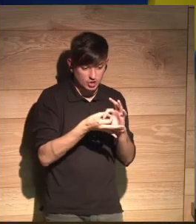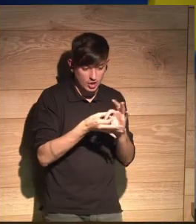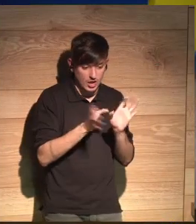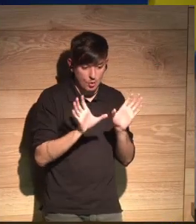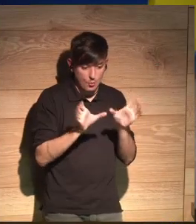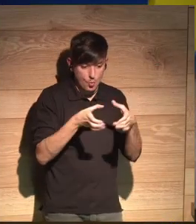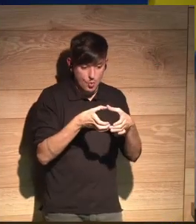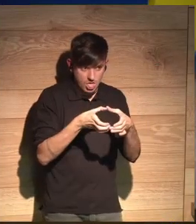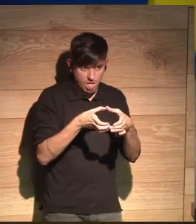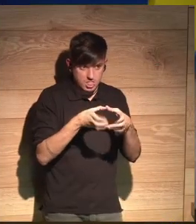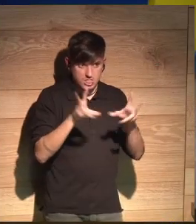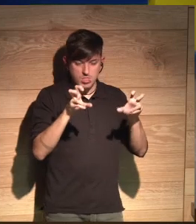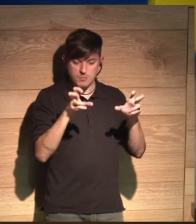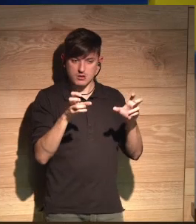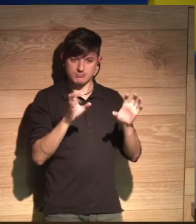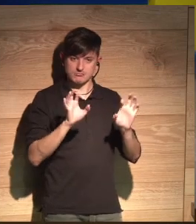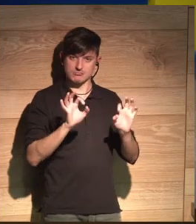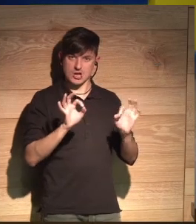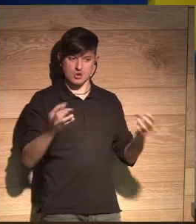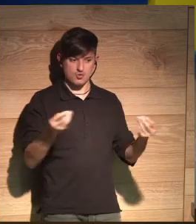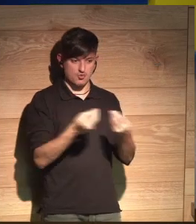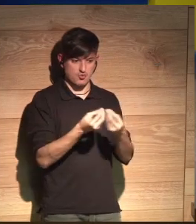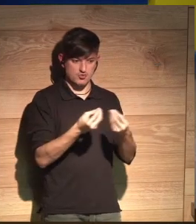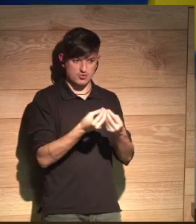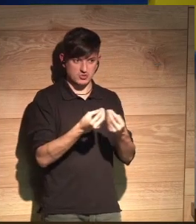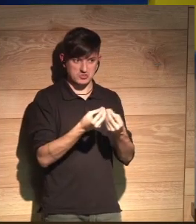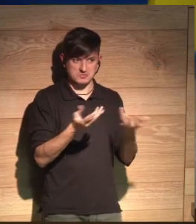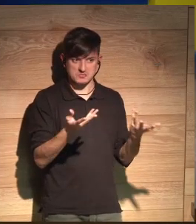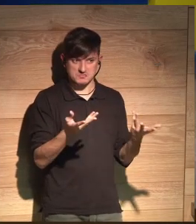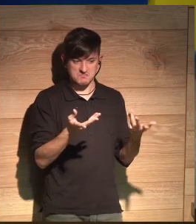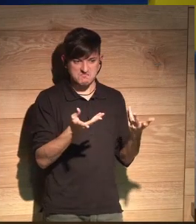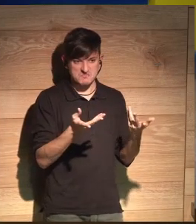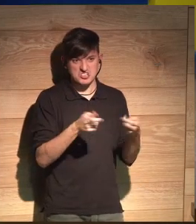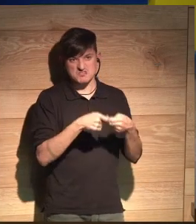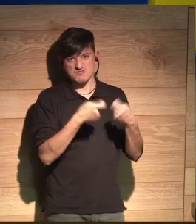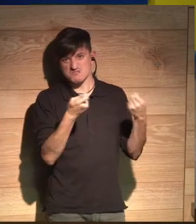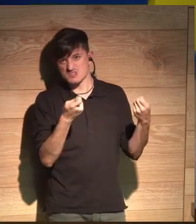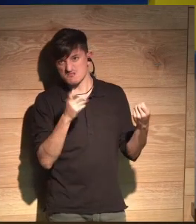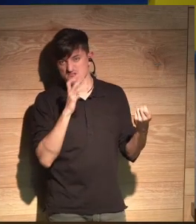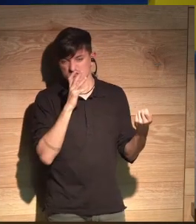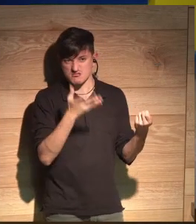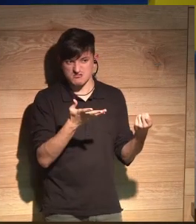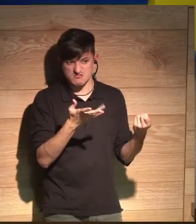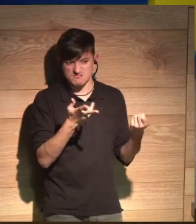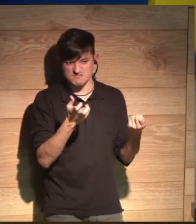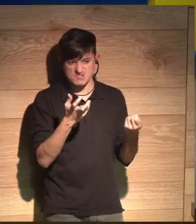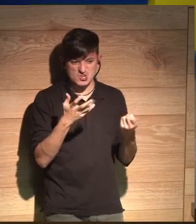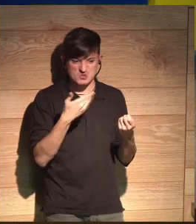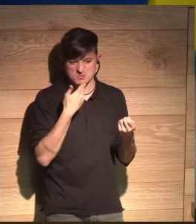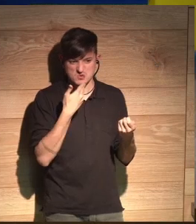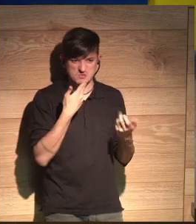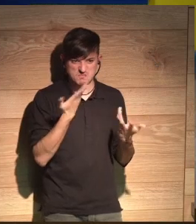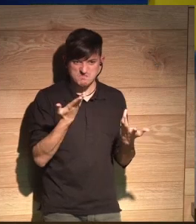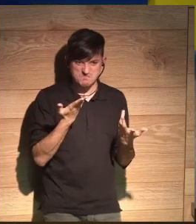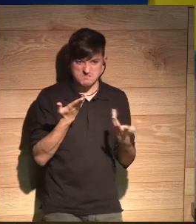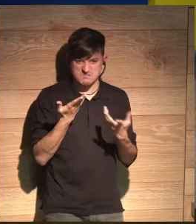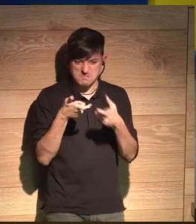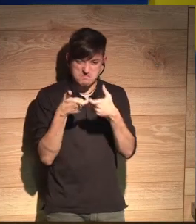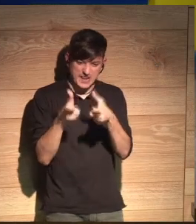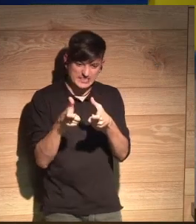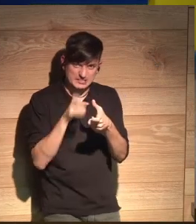l ser juntos se despierte y ser hombre se cuente con la concretos con compartes